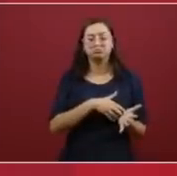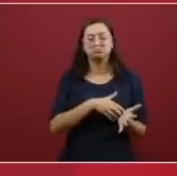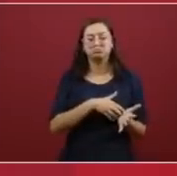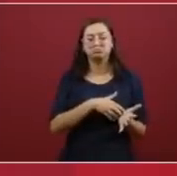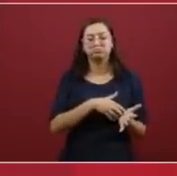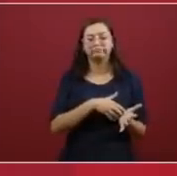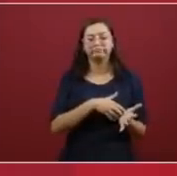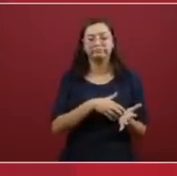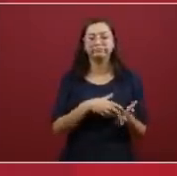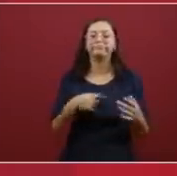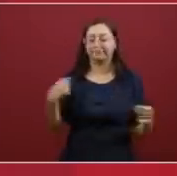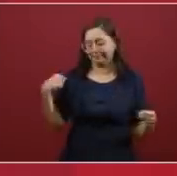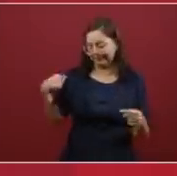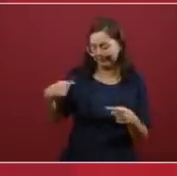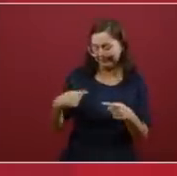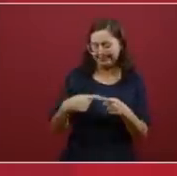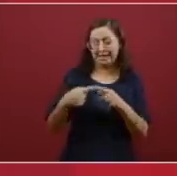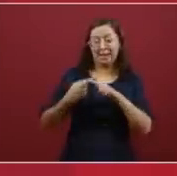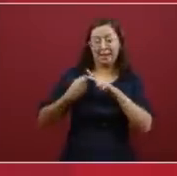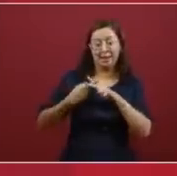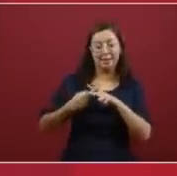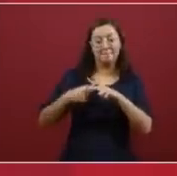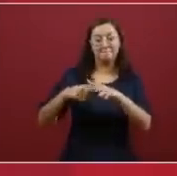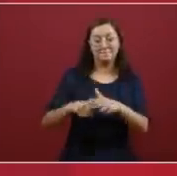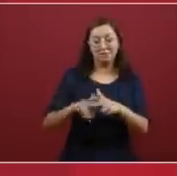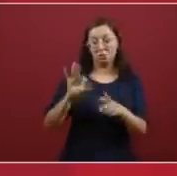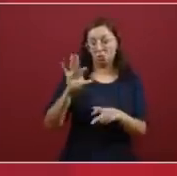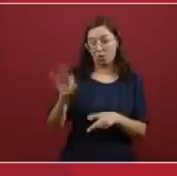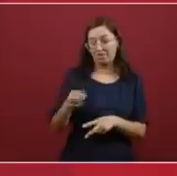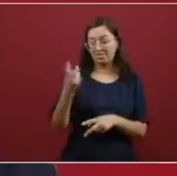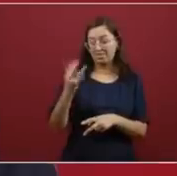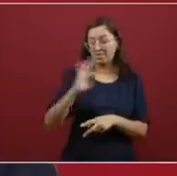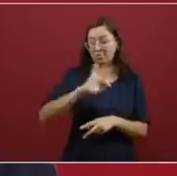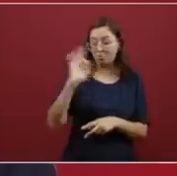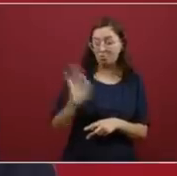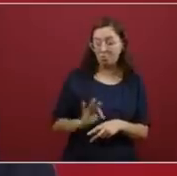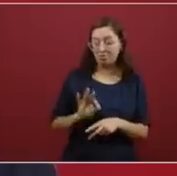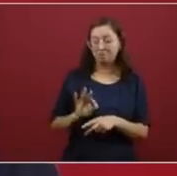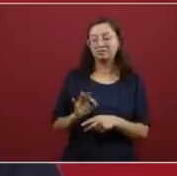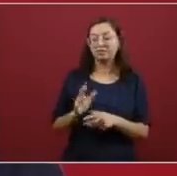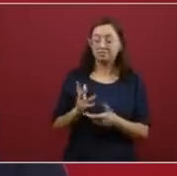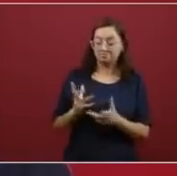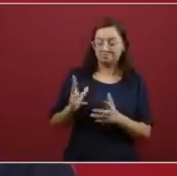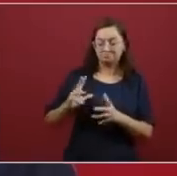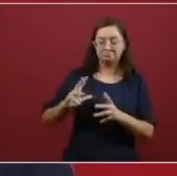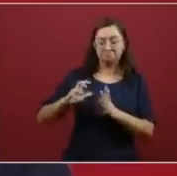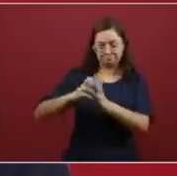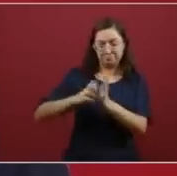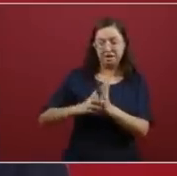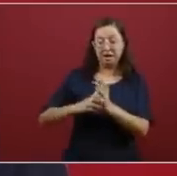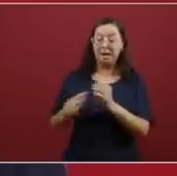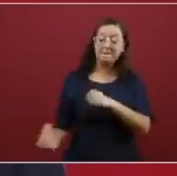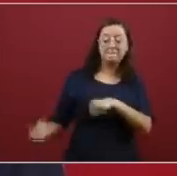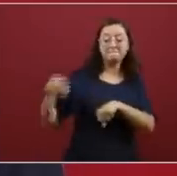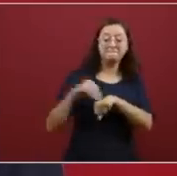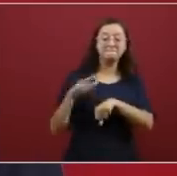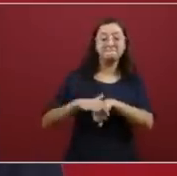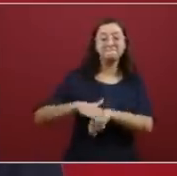además de lo que ya se obtuvo con la política de austeridad, calculamos que vamos a